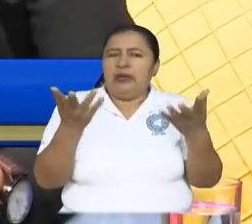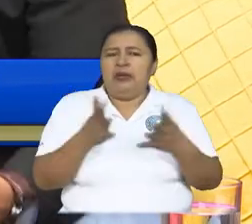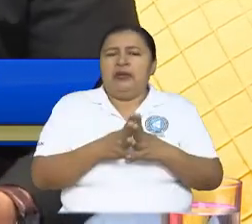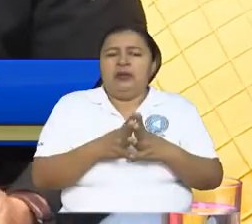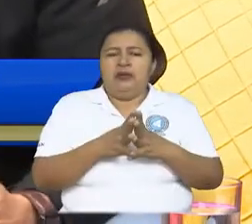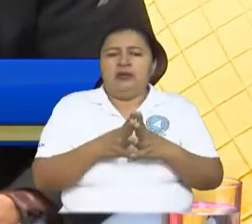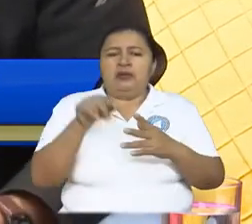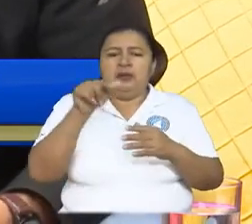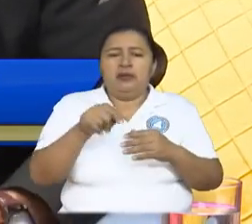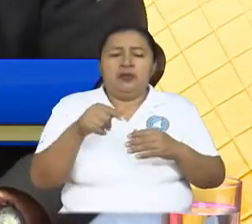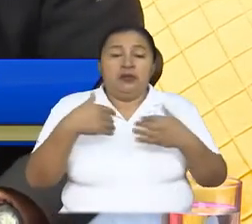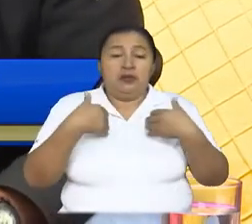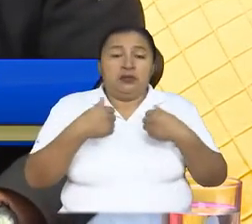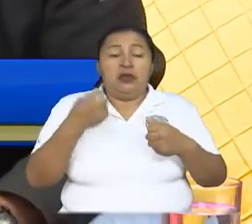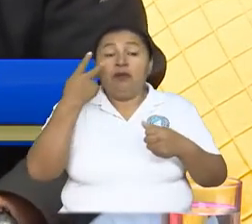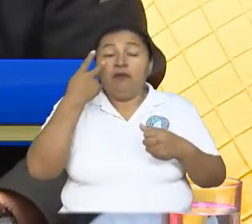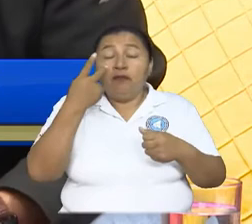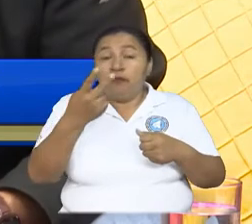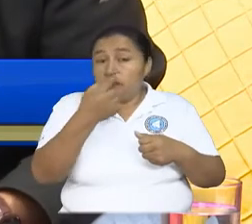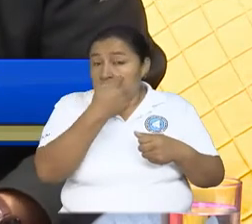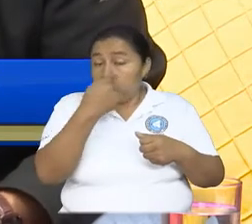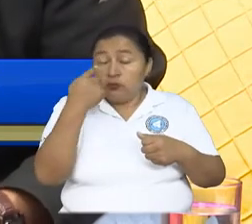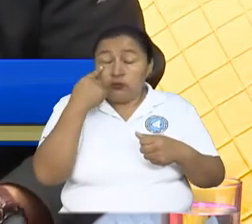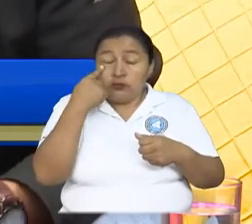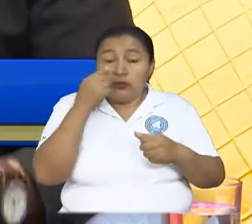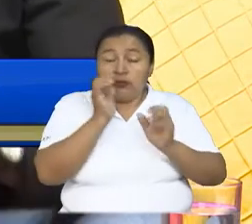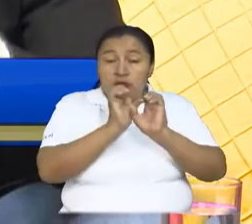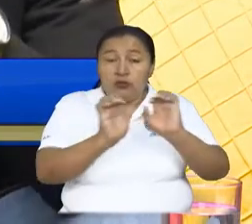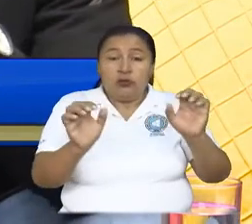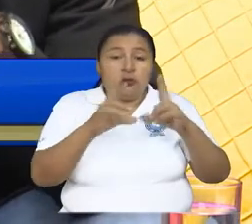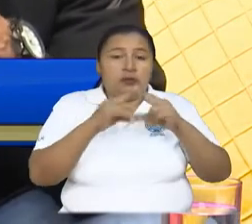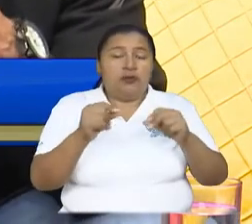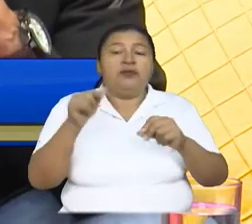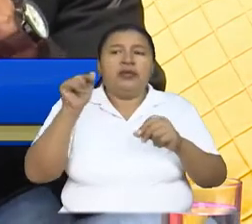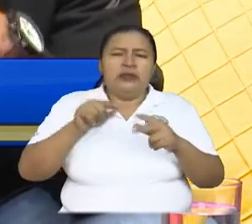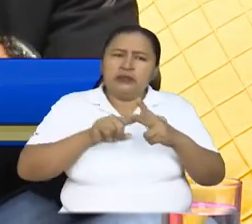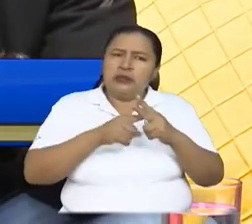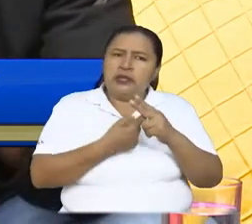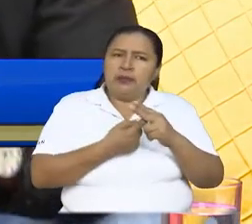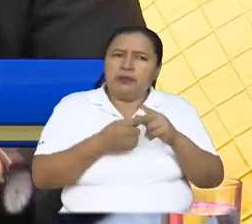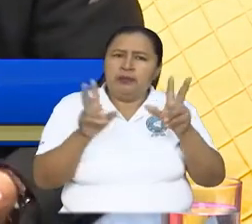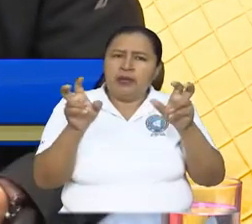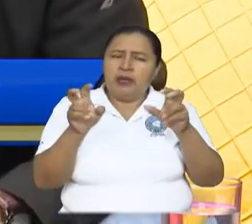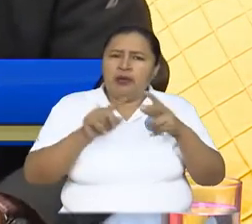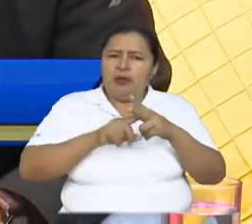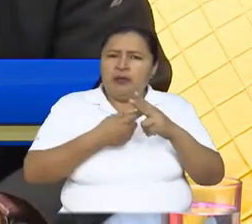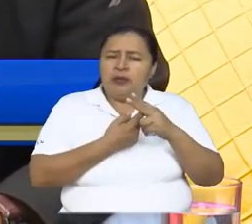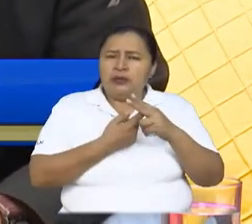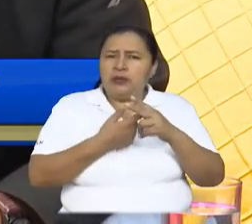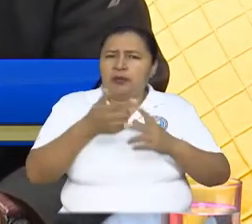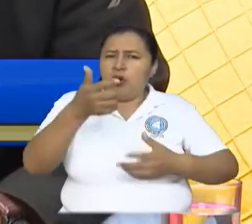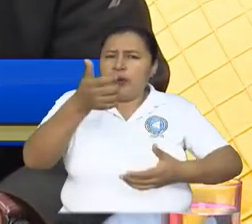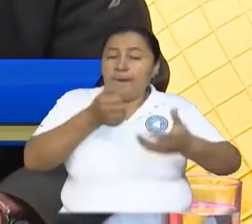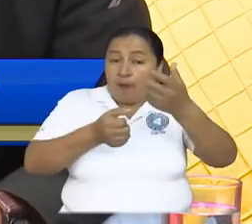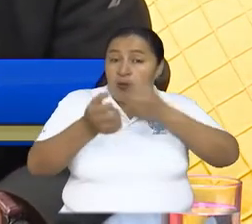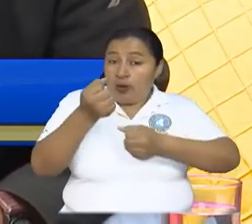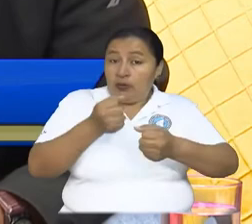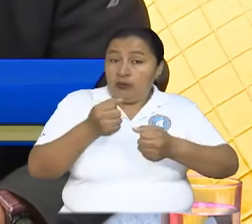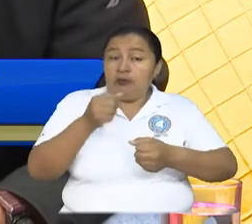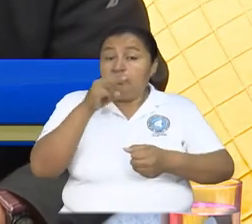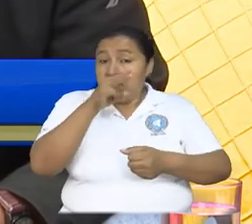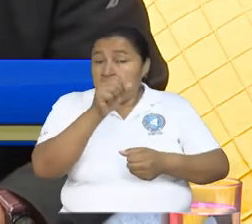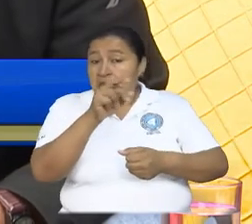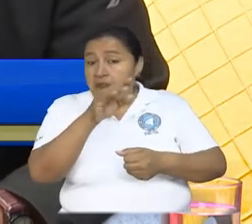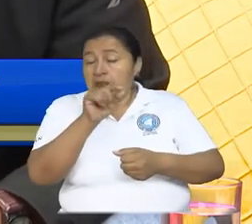el salud visual a la niña nicaragüense aunque ese tema lo hemos iniciado en boaco marcia es poder